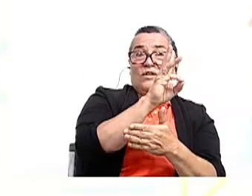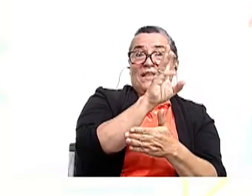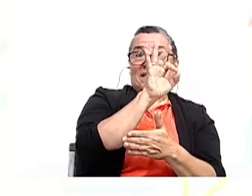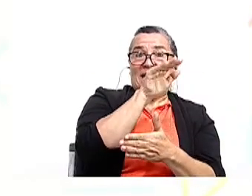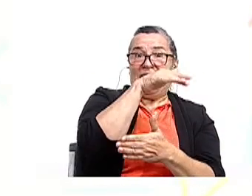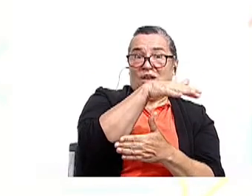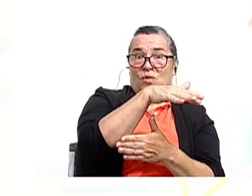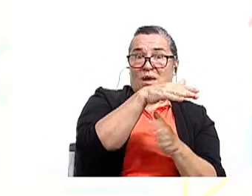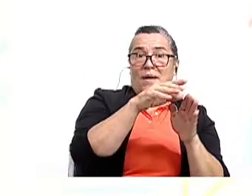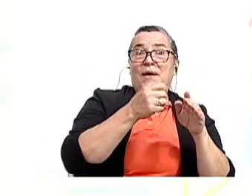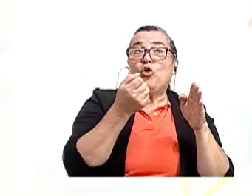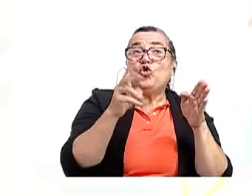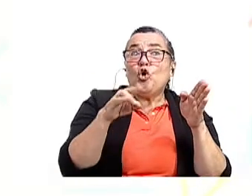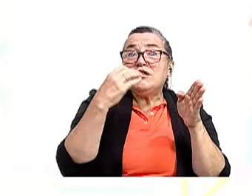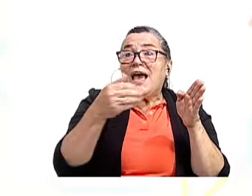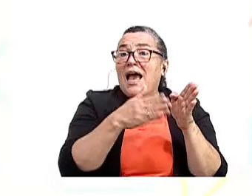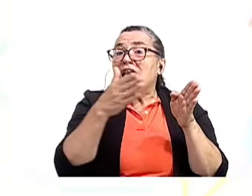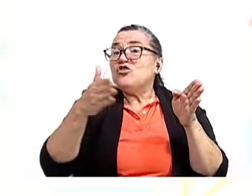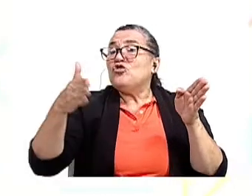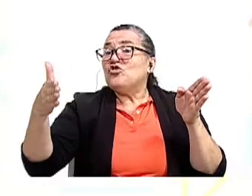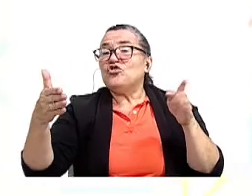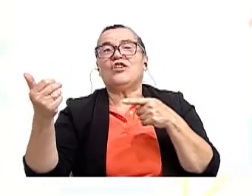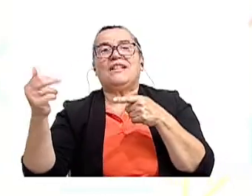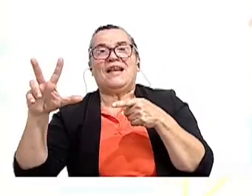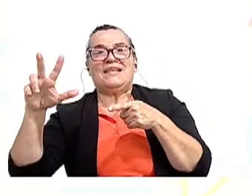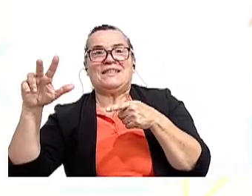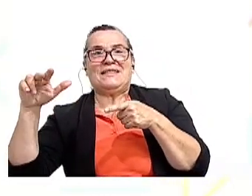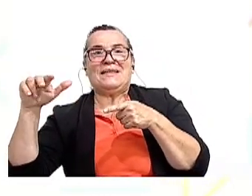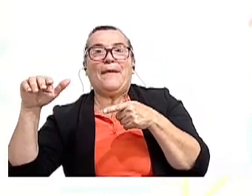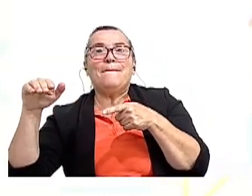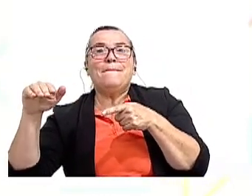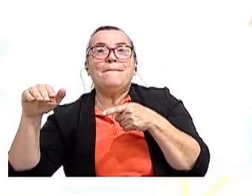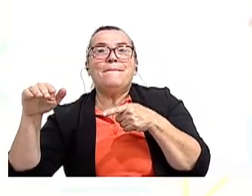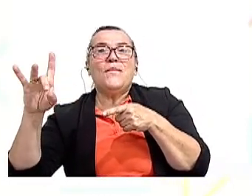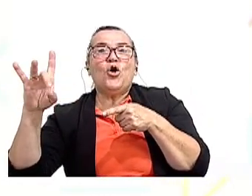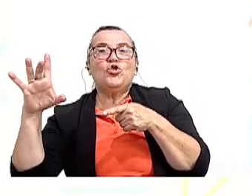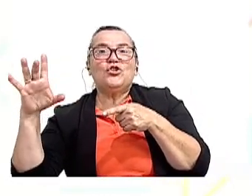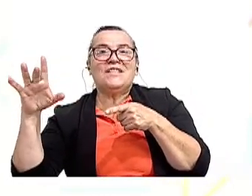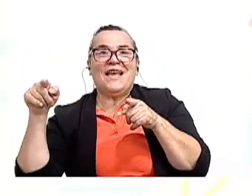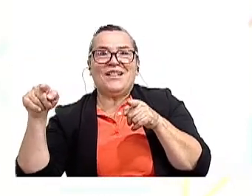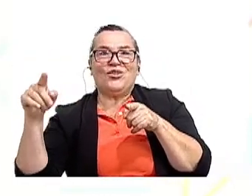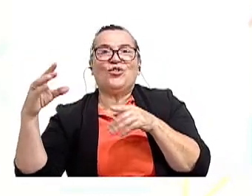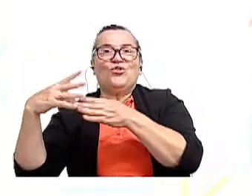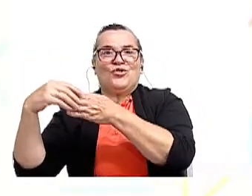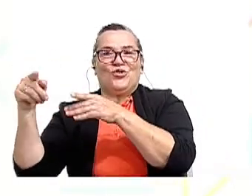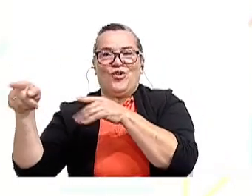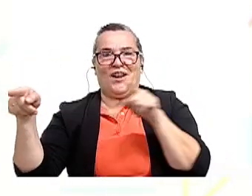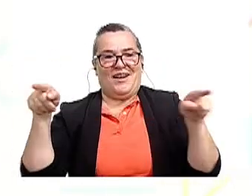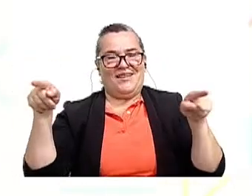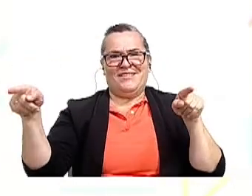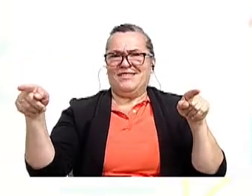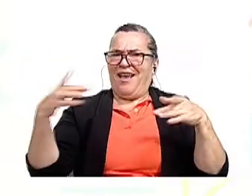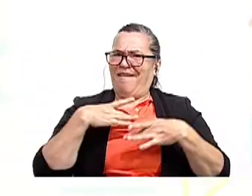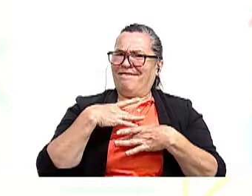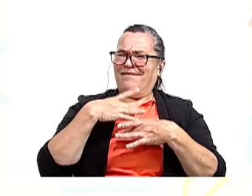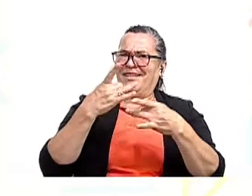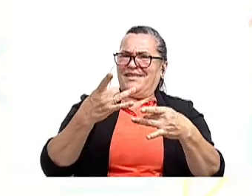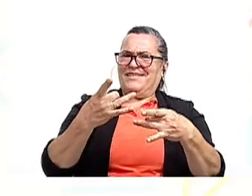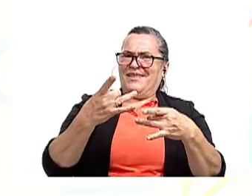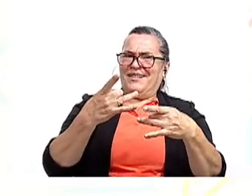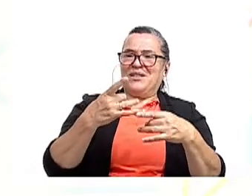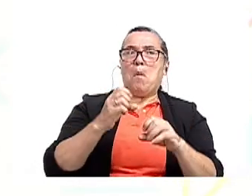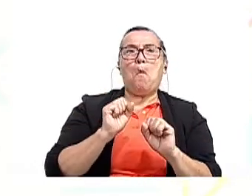cómputo valdrá $13.800 después de 12 años. ¿Vieron qué interesante todo